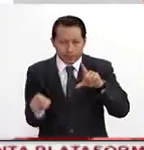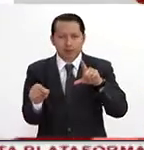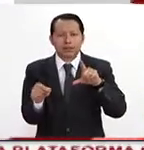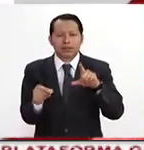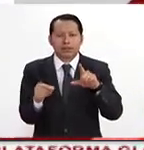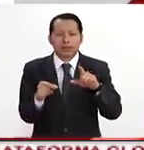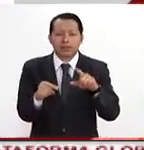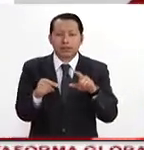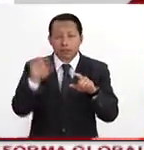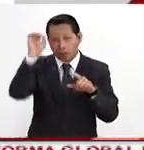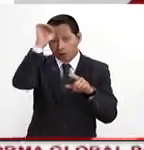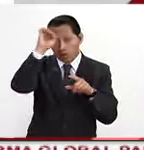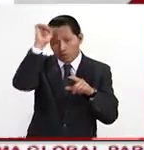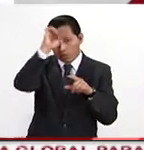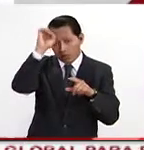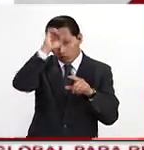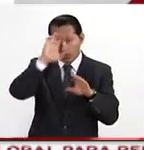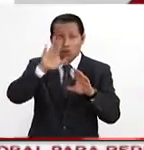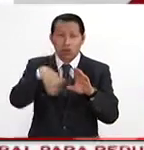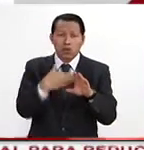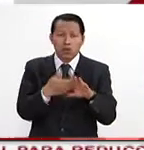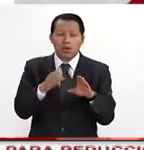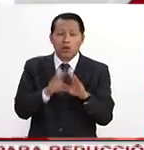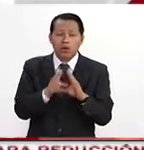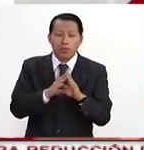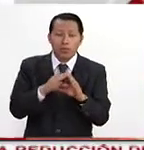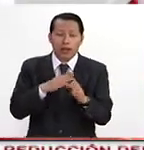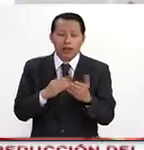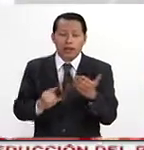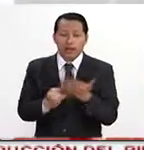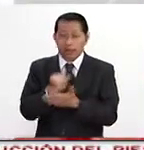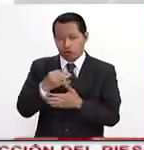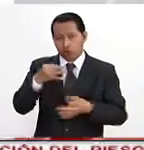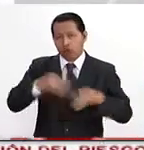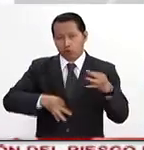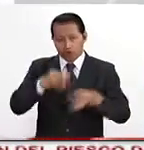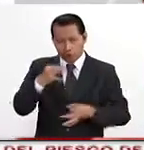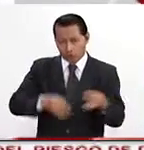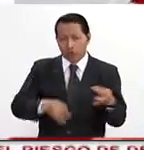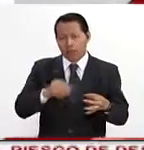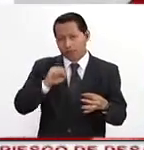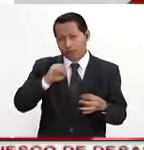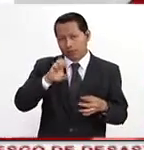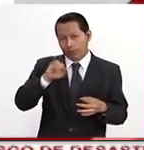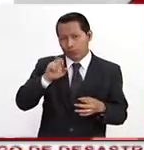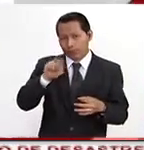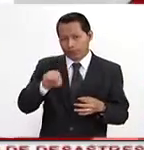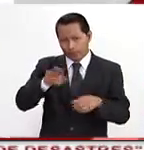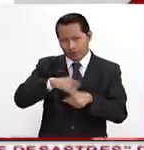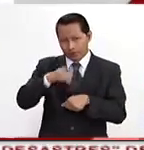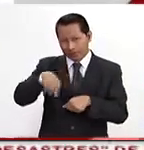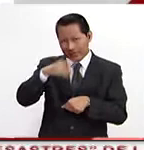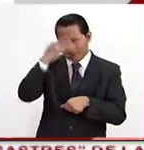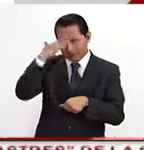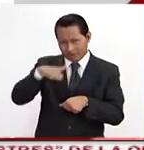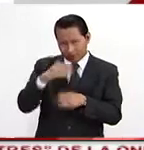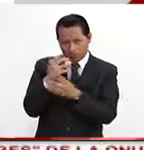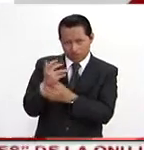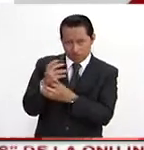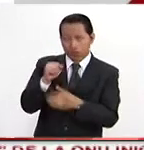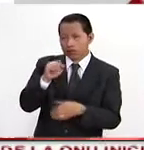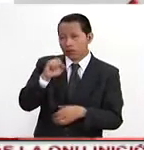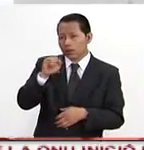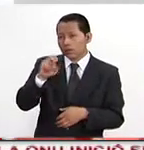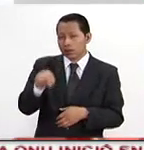está opinión están en contra de una decisión de la corte porque ustedes saben que según la corte la